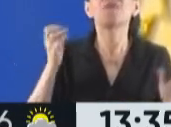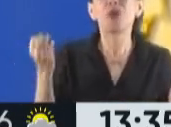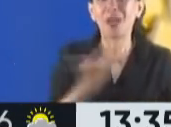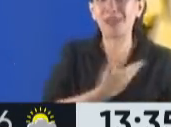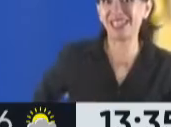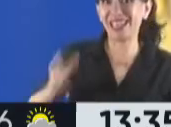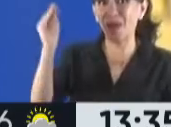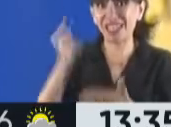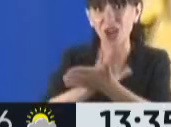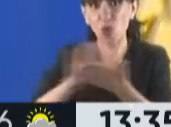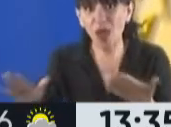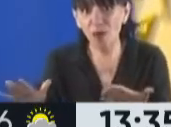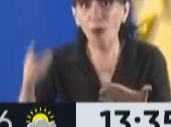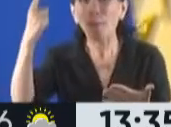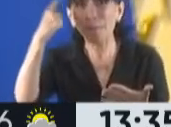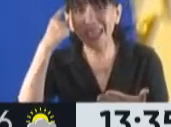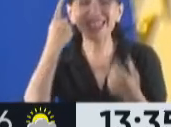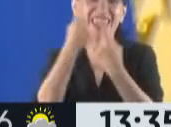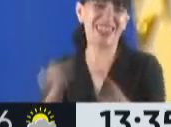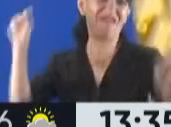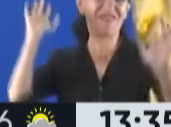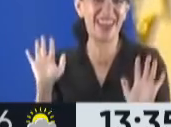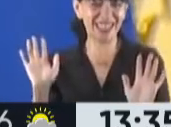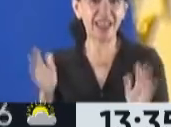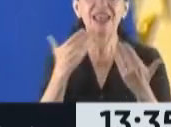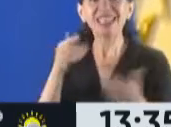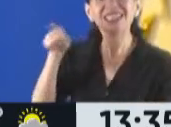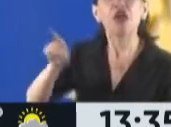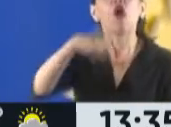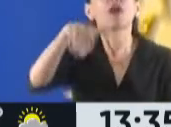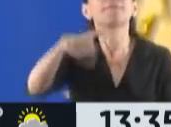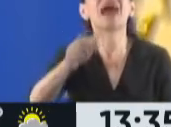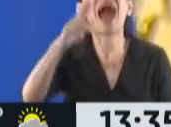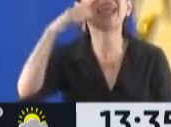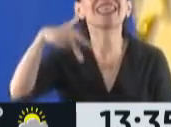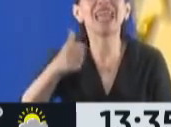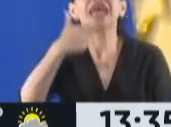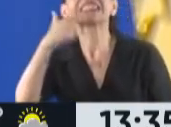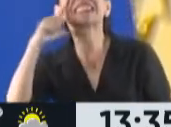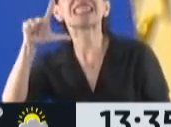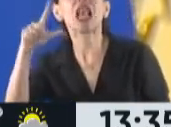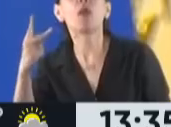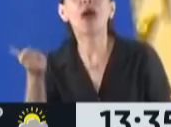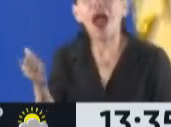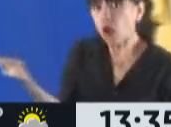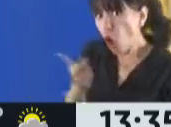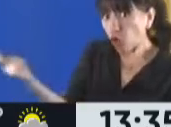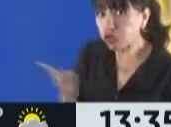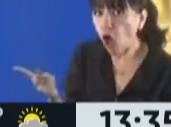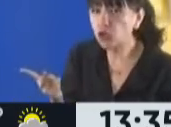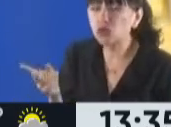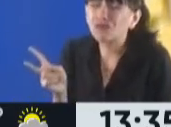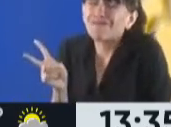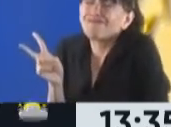al contrario, a través de él y de Marina Silva, son grandes promotores del cuidado del